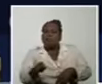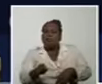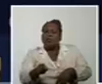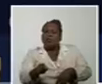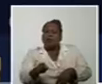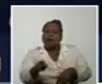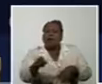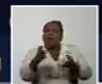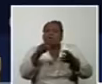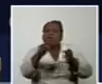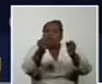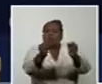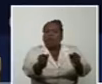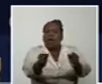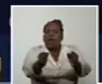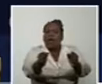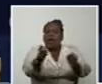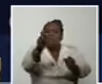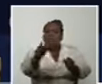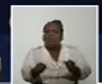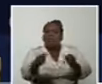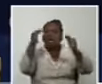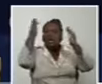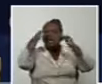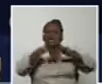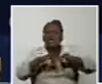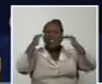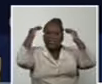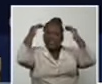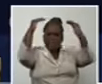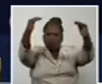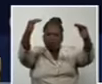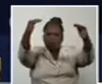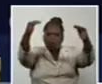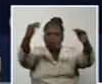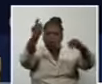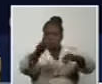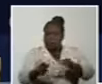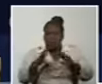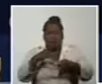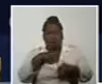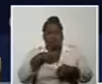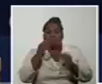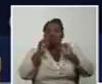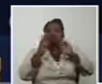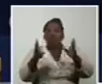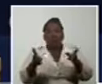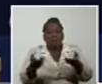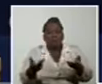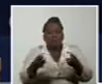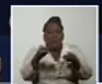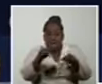llaman, a los deambulantes que no tienen dónde vivir, y el